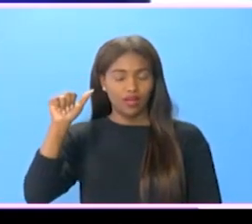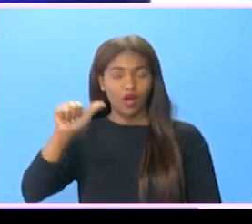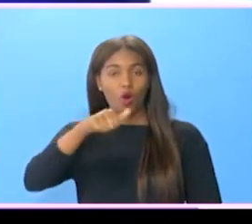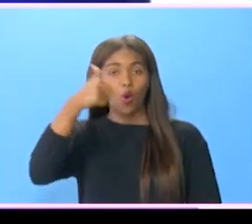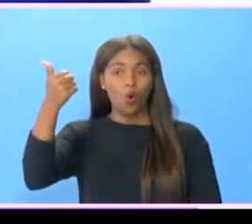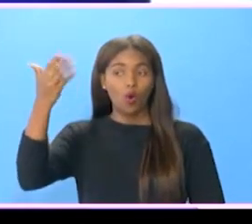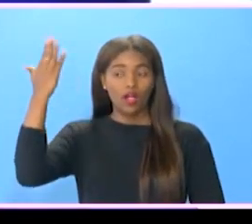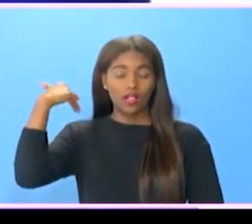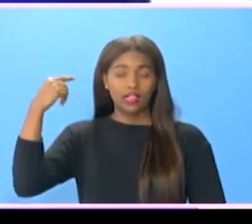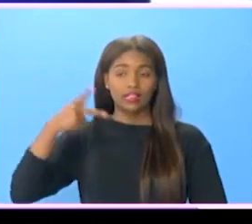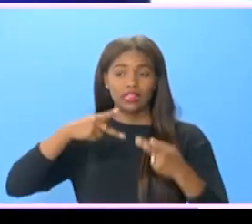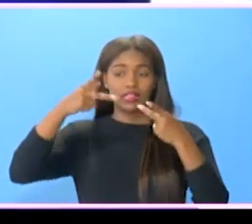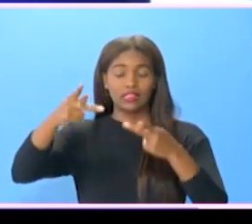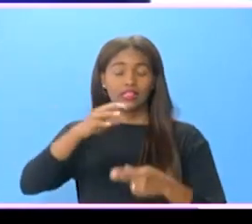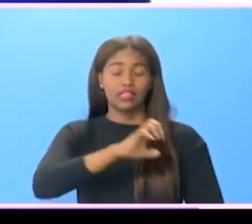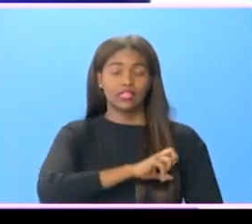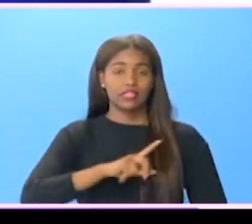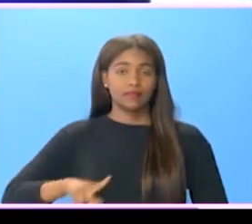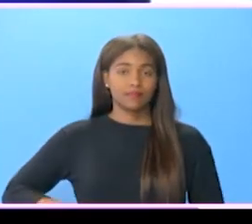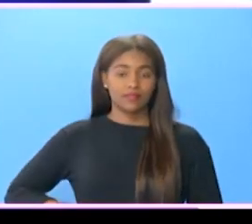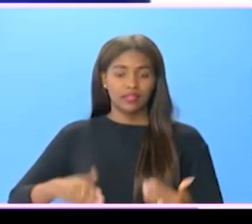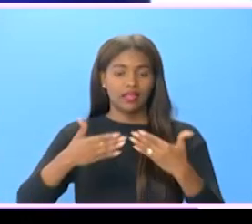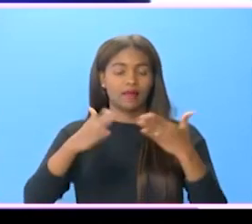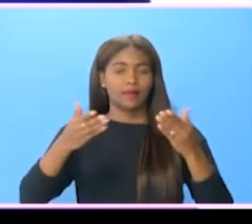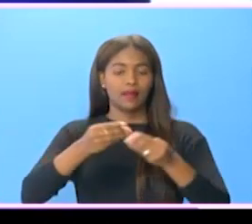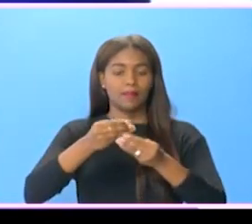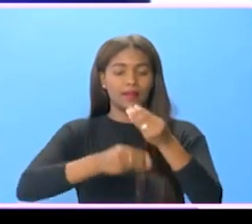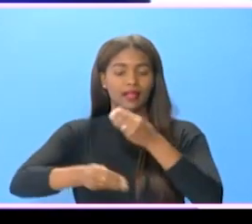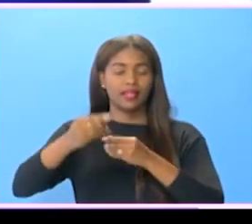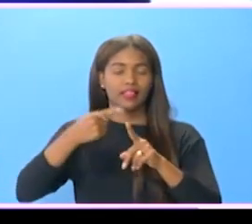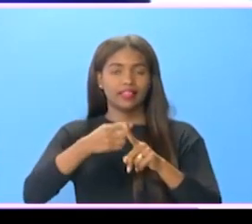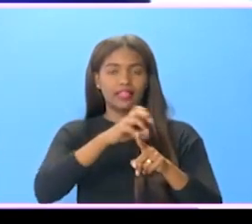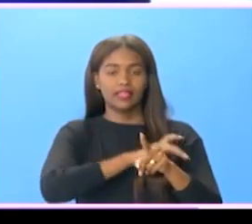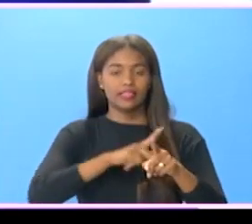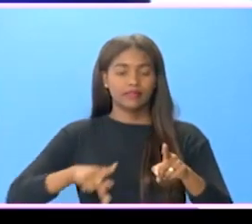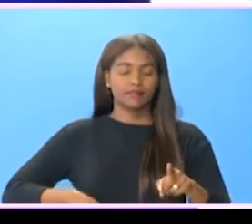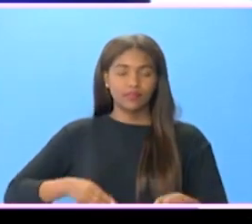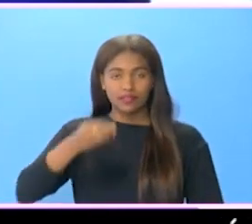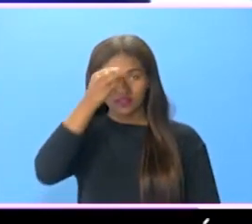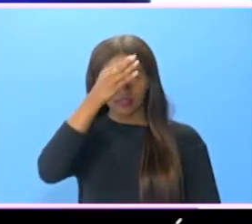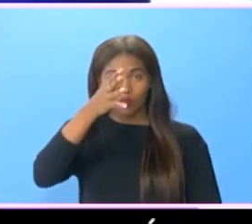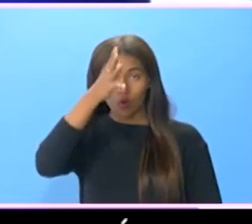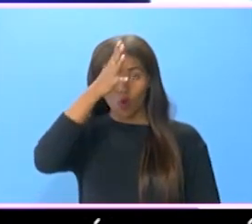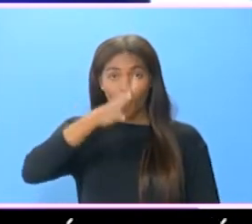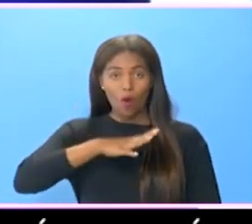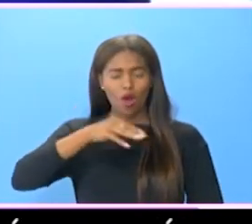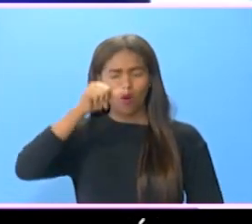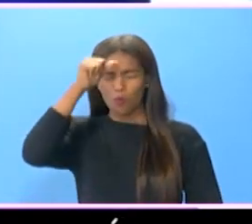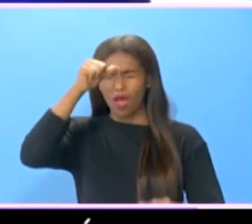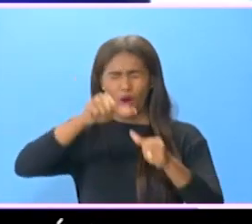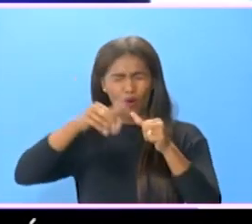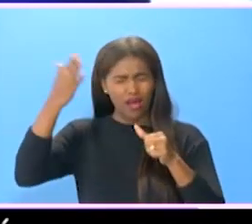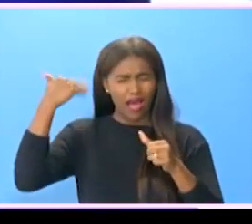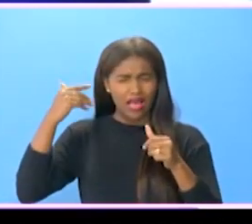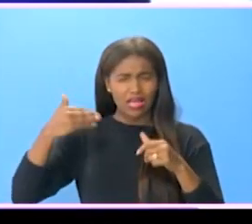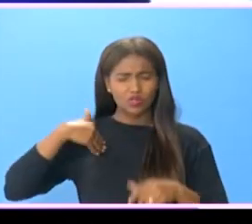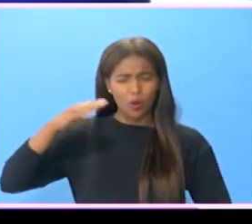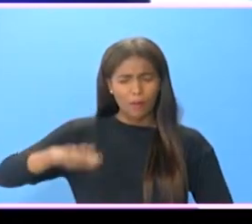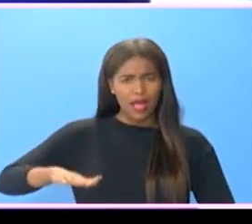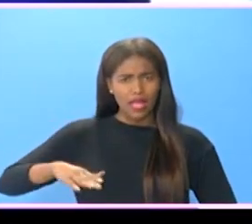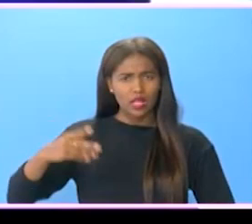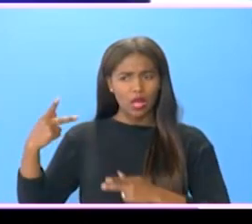día cuando fui a Elías Piña a abrir el mercado de Elías Piña, me dijo un señor: oye, no me acuerdo, yo era pequeño la última vez que vi un